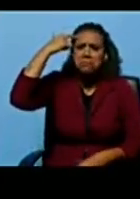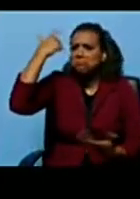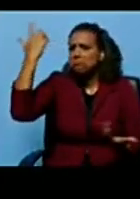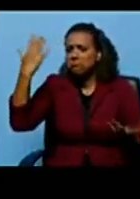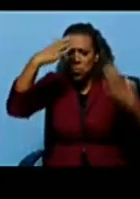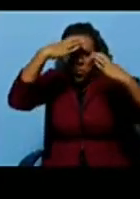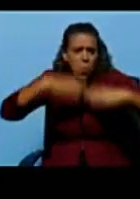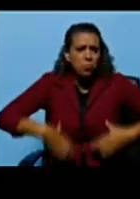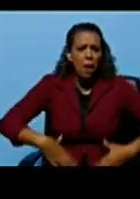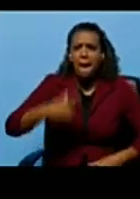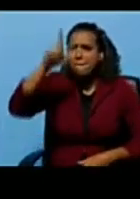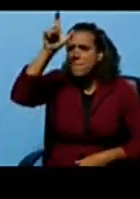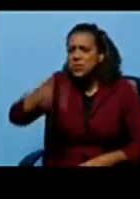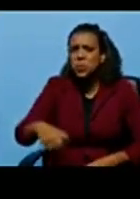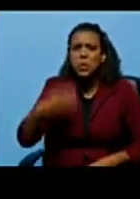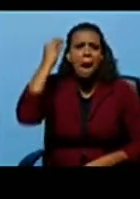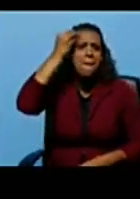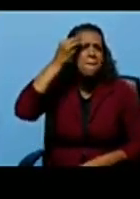esos cuerpos.